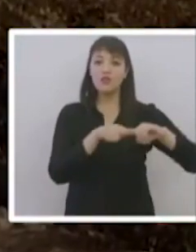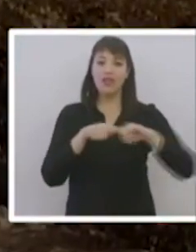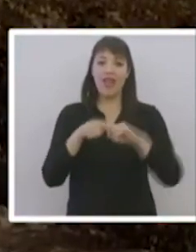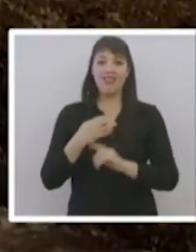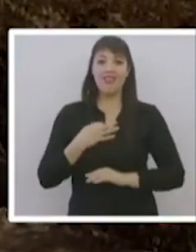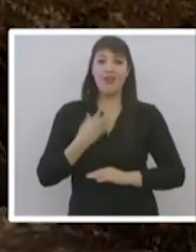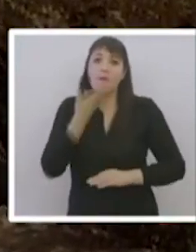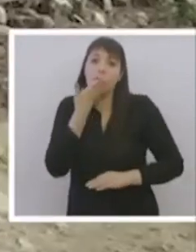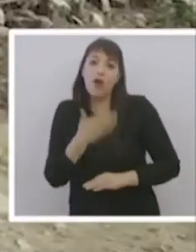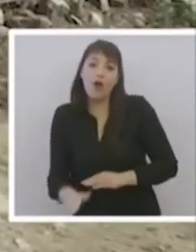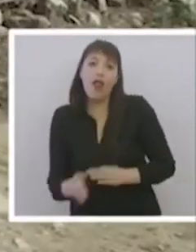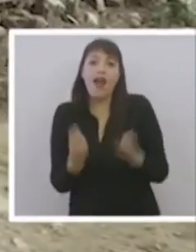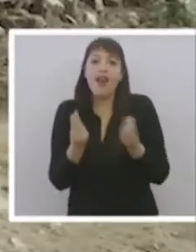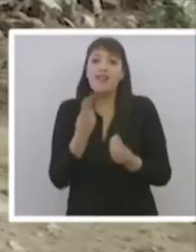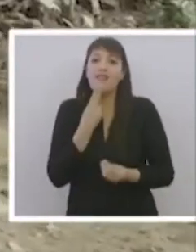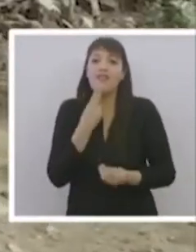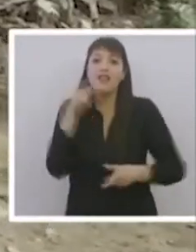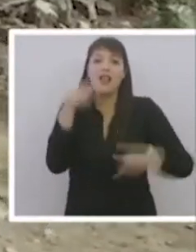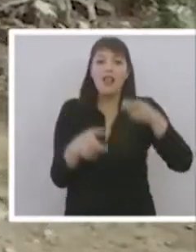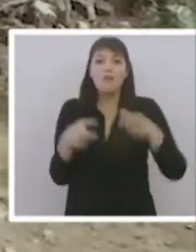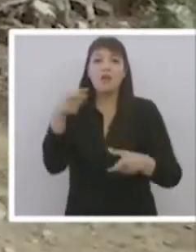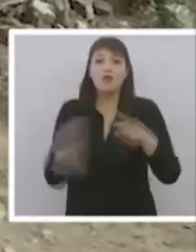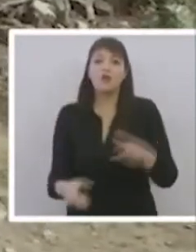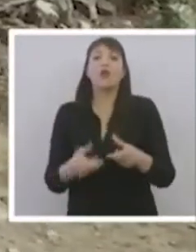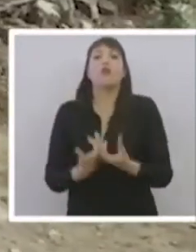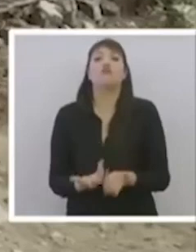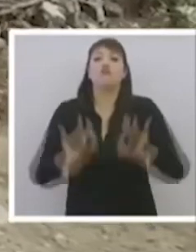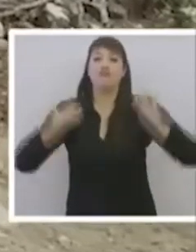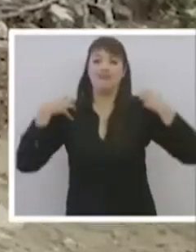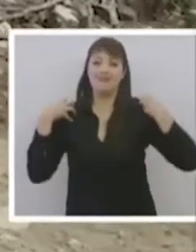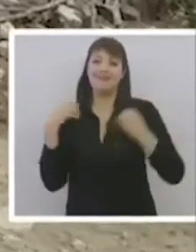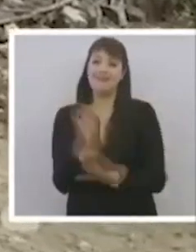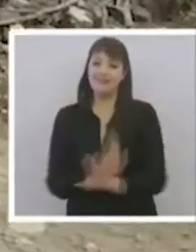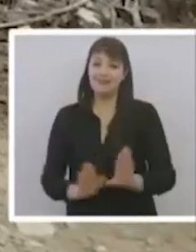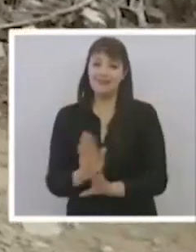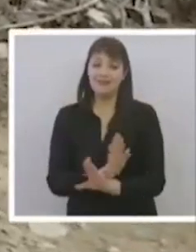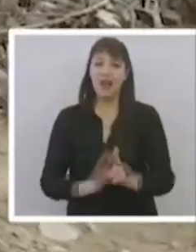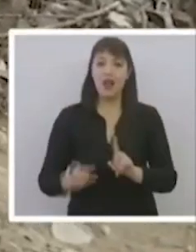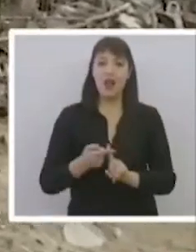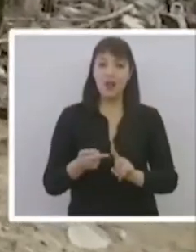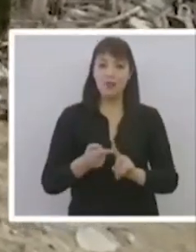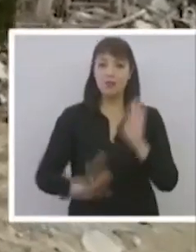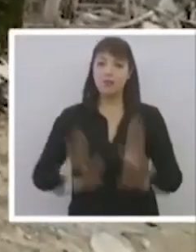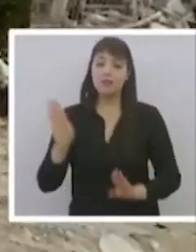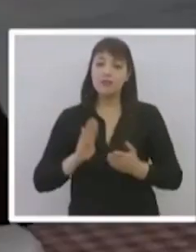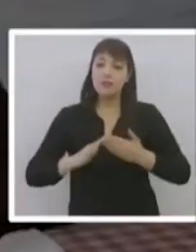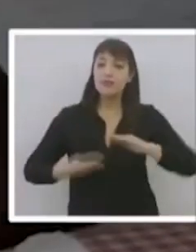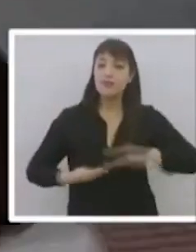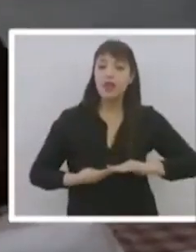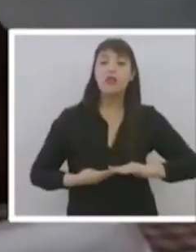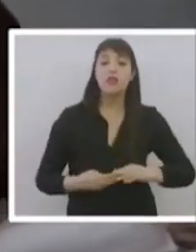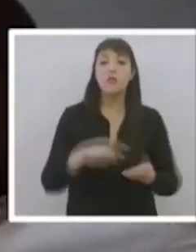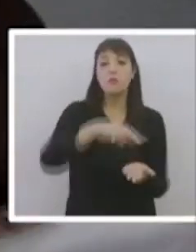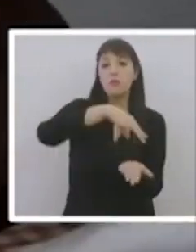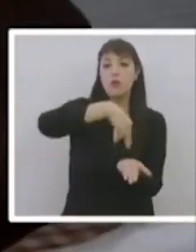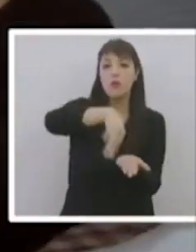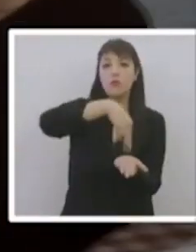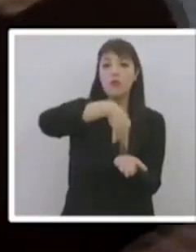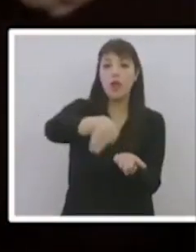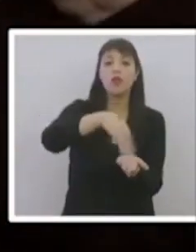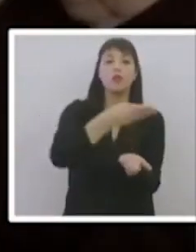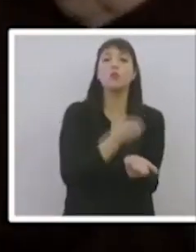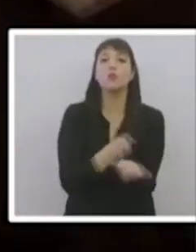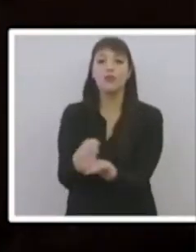de cuidado principalmente vinculados al Ministerio de Desarrollo Social, también a otros ministerios que estamos trabajando en coordinación, en un